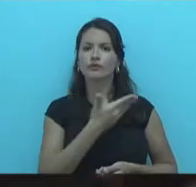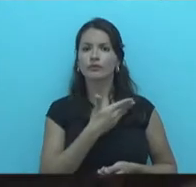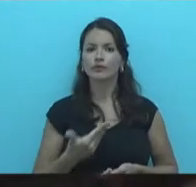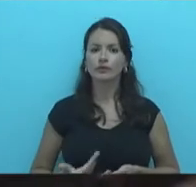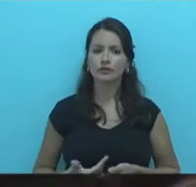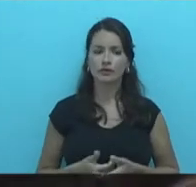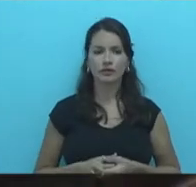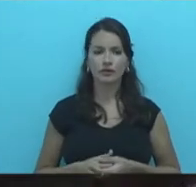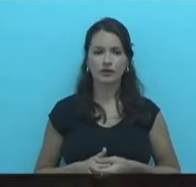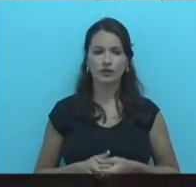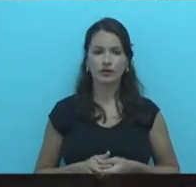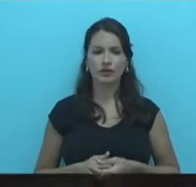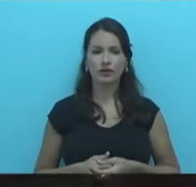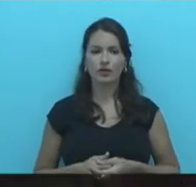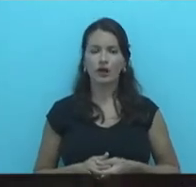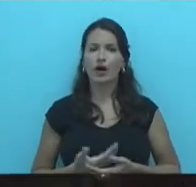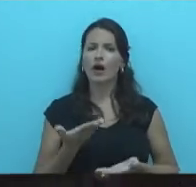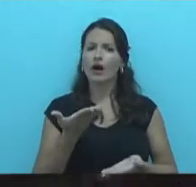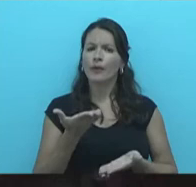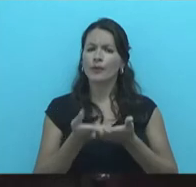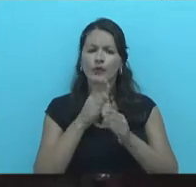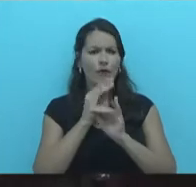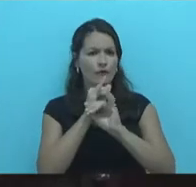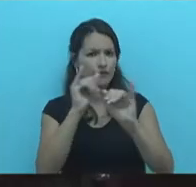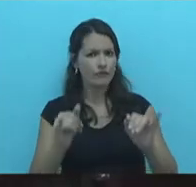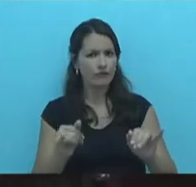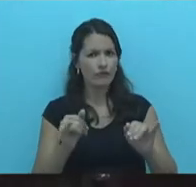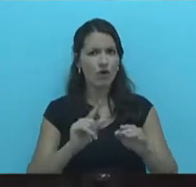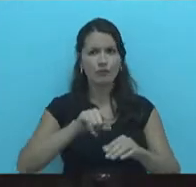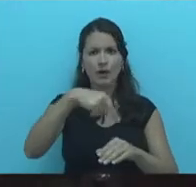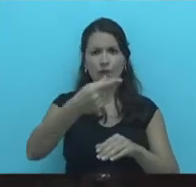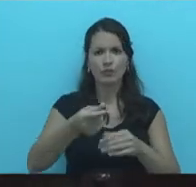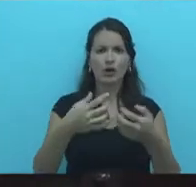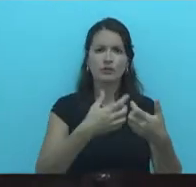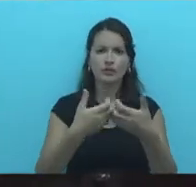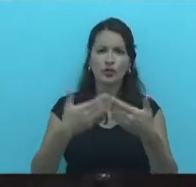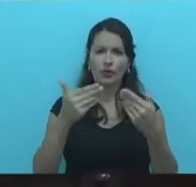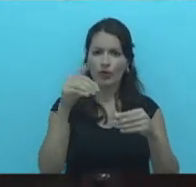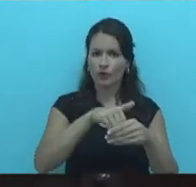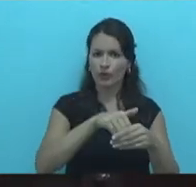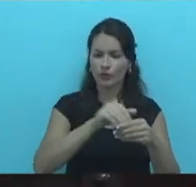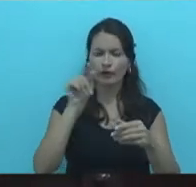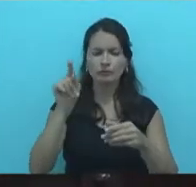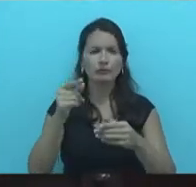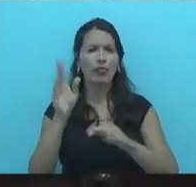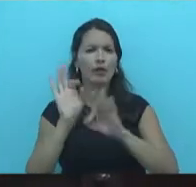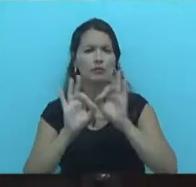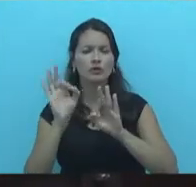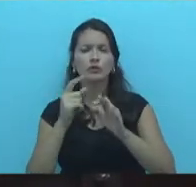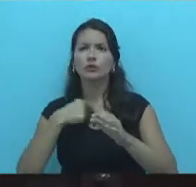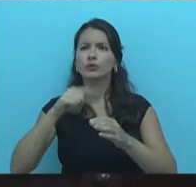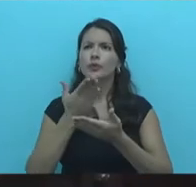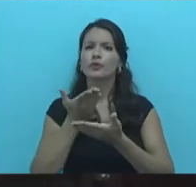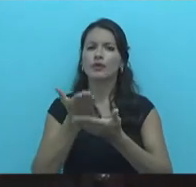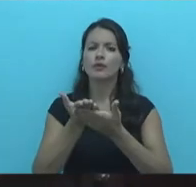presentar, ingresar un pedido de informe y pedir preferencia para una sesión donde solicitamos dirigido, está dirigido